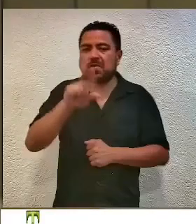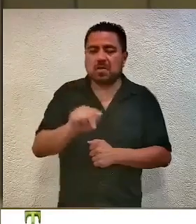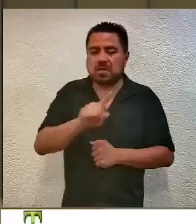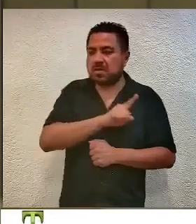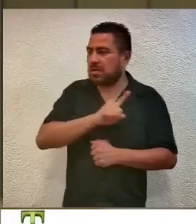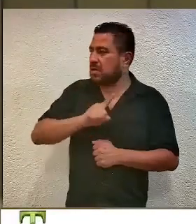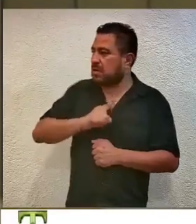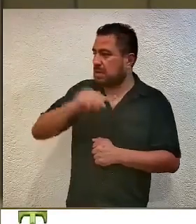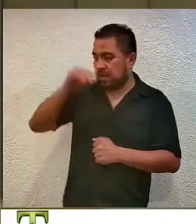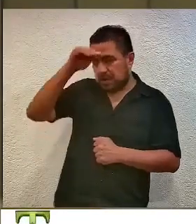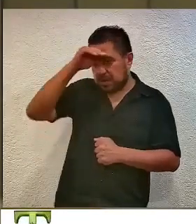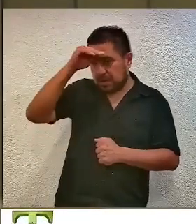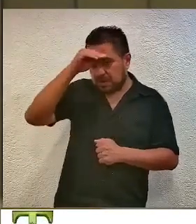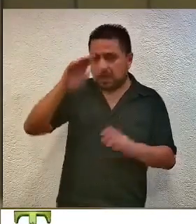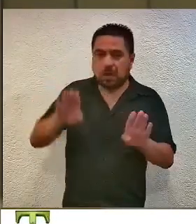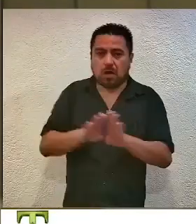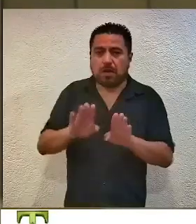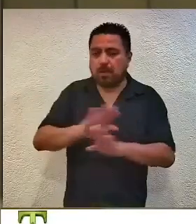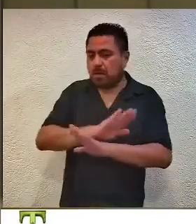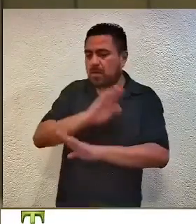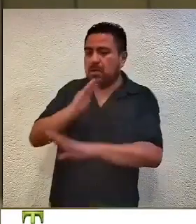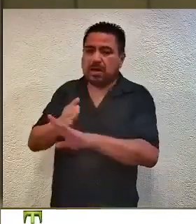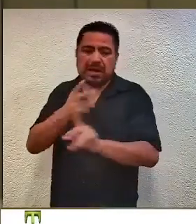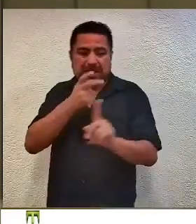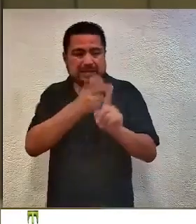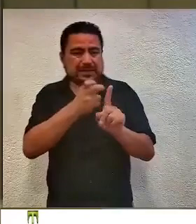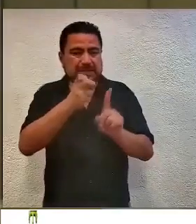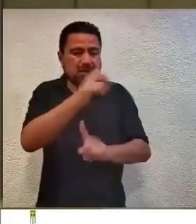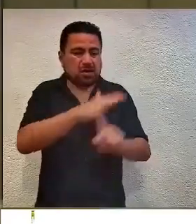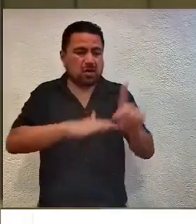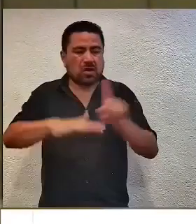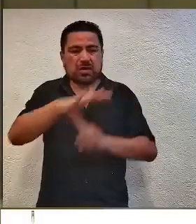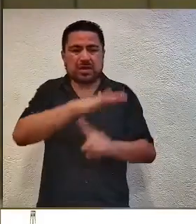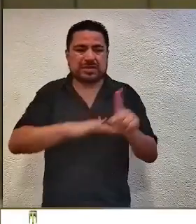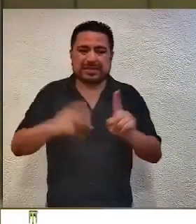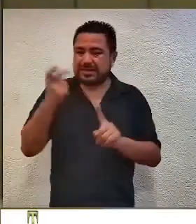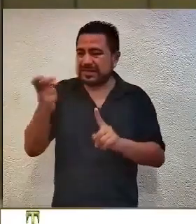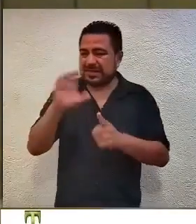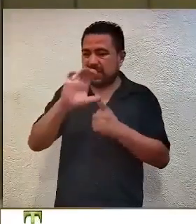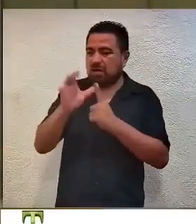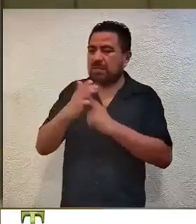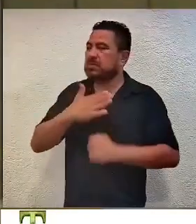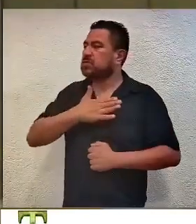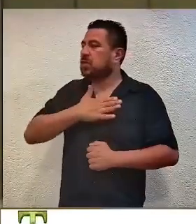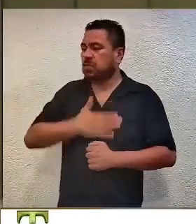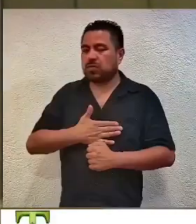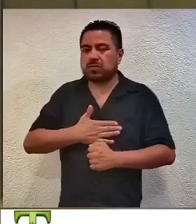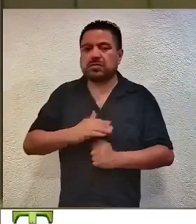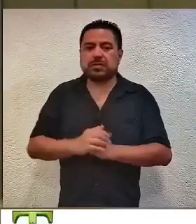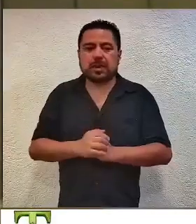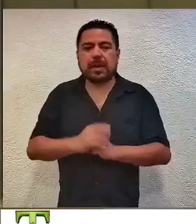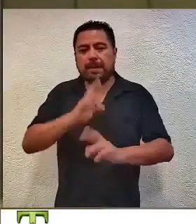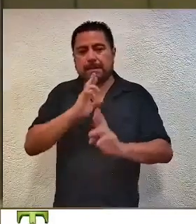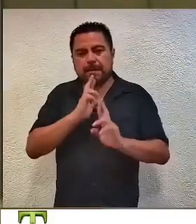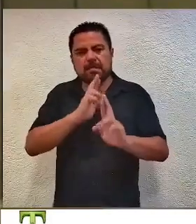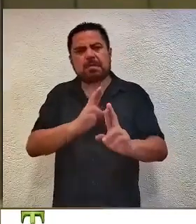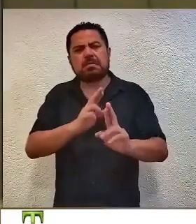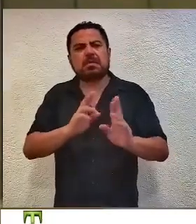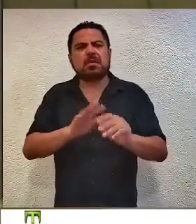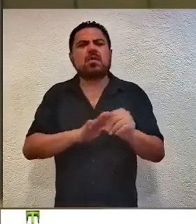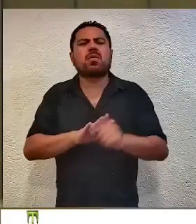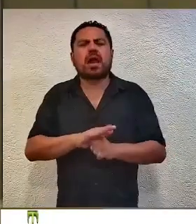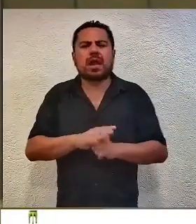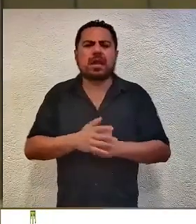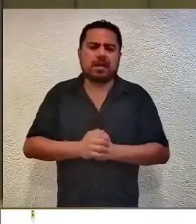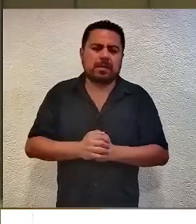consideradas como sanción. En ese contexto, aquella Comisión de Justicia resolvió respecto a